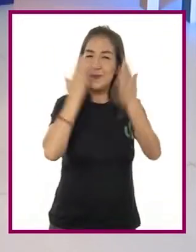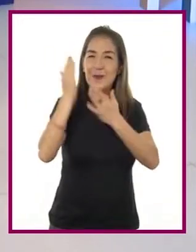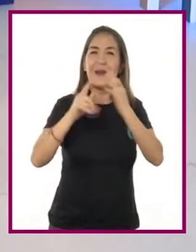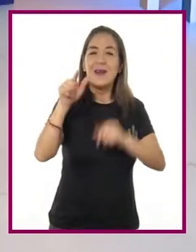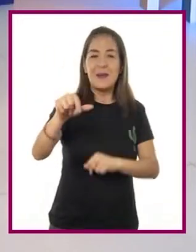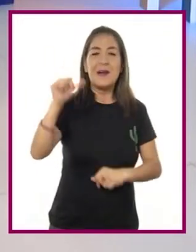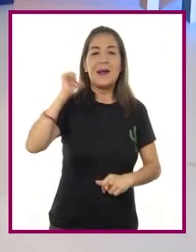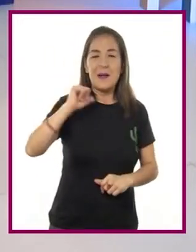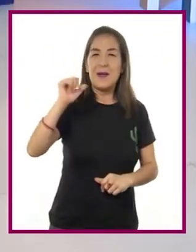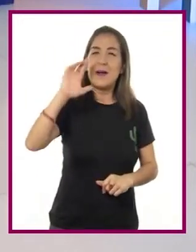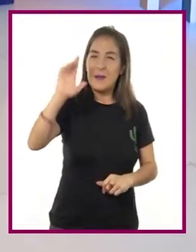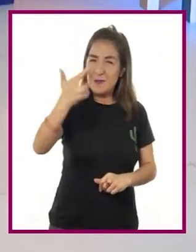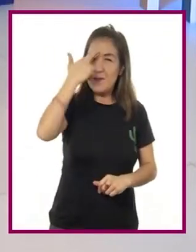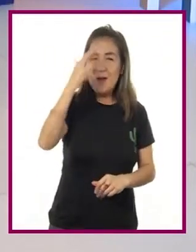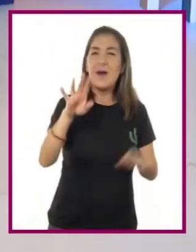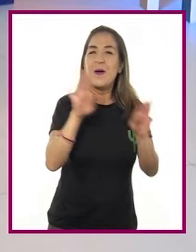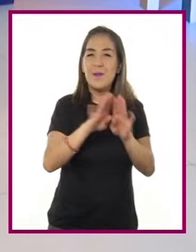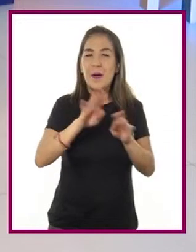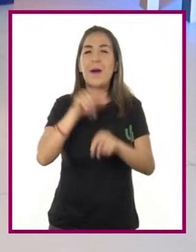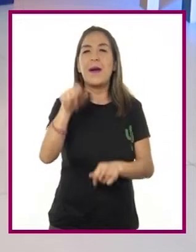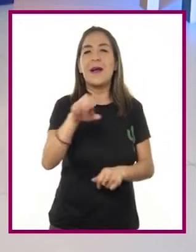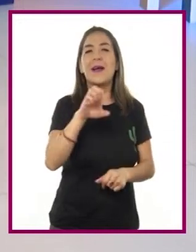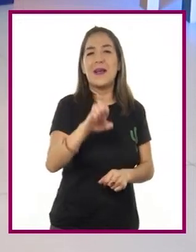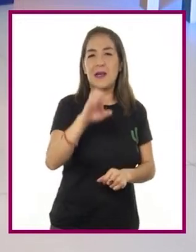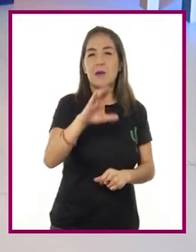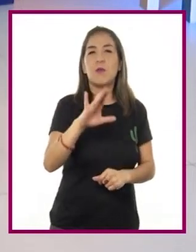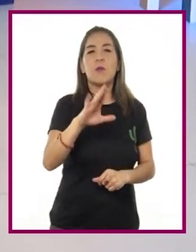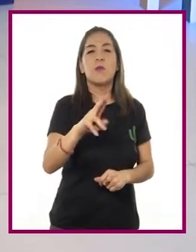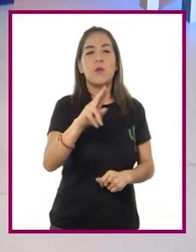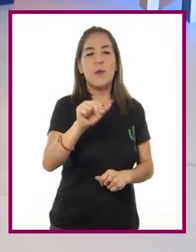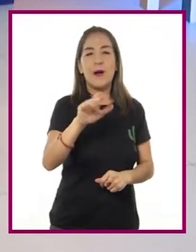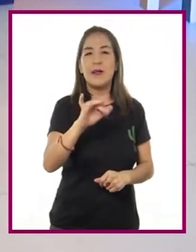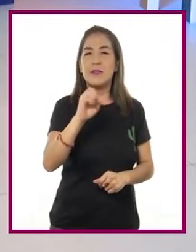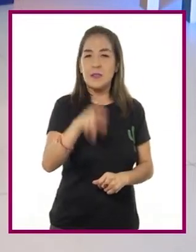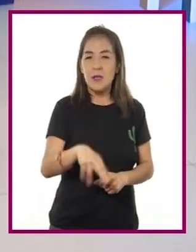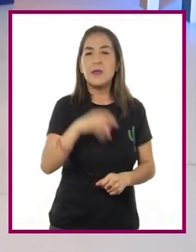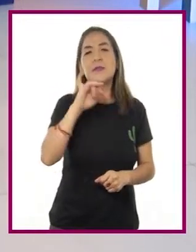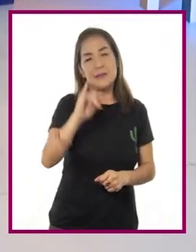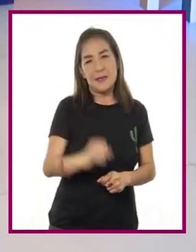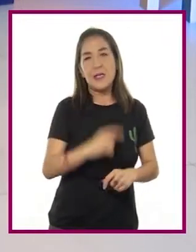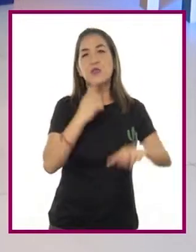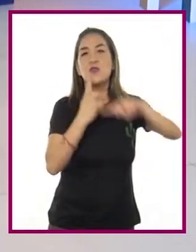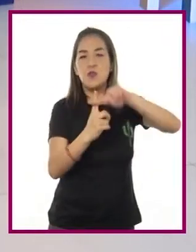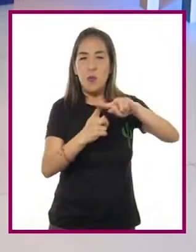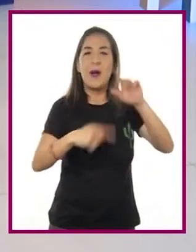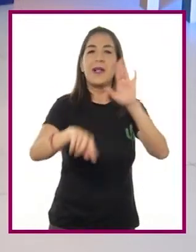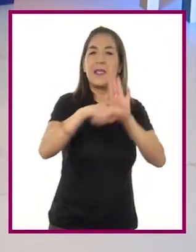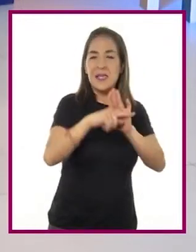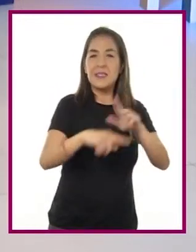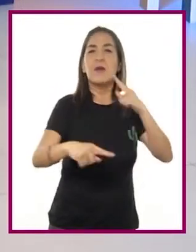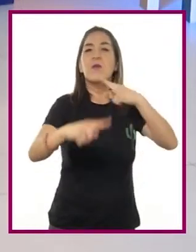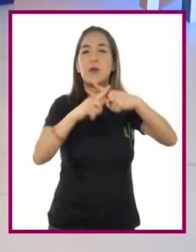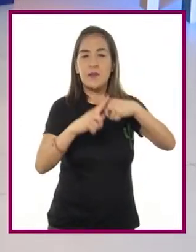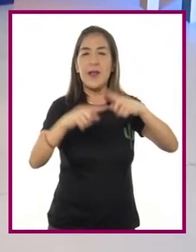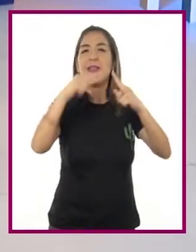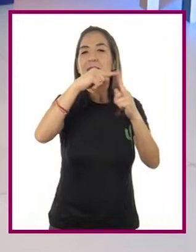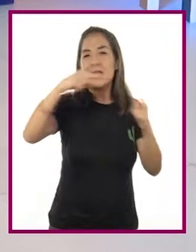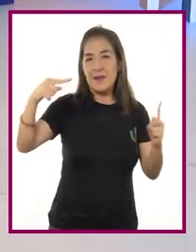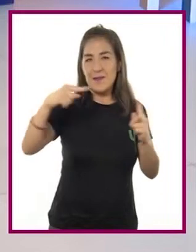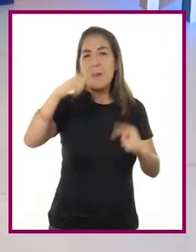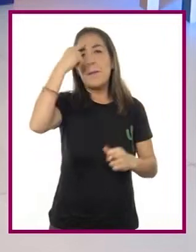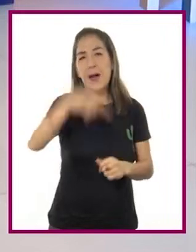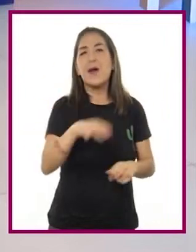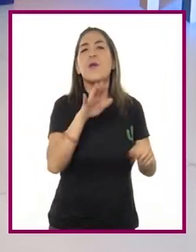llegaste a resolver ecuaciones lineales o de primer grado. Así es, maestra. Llegué a sumar, restar, multiplicar o dividir